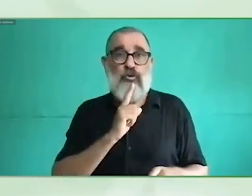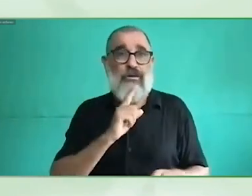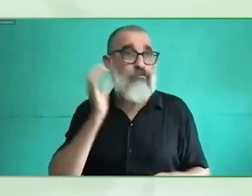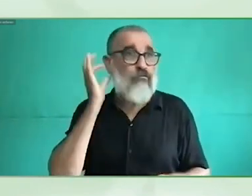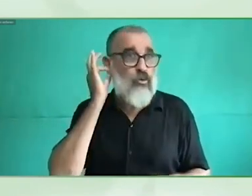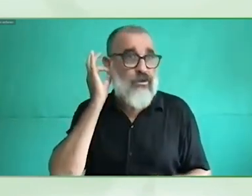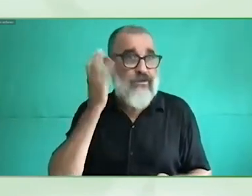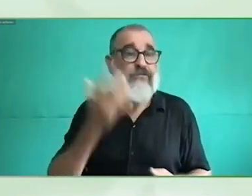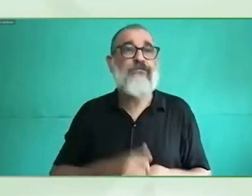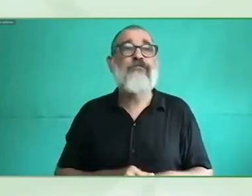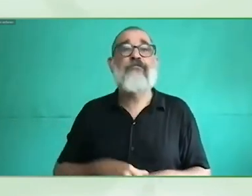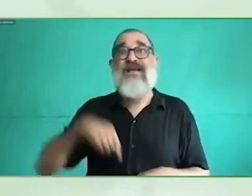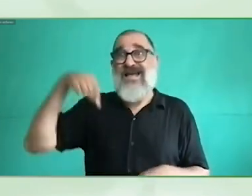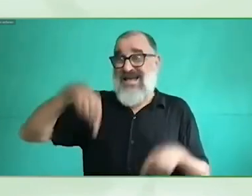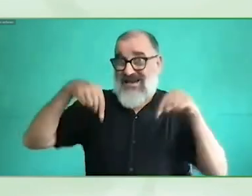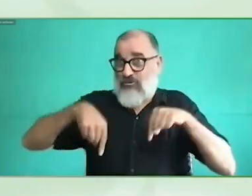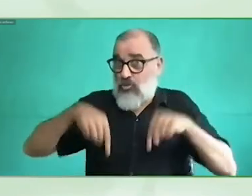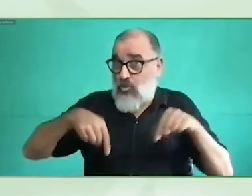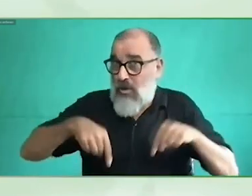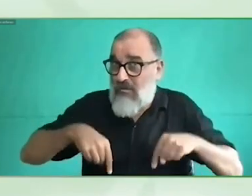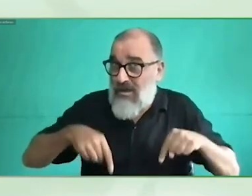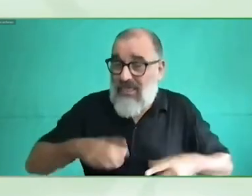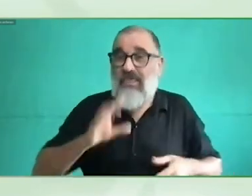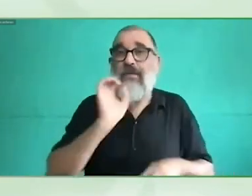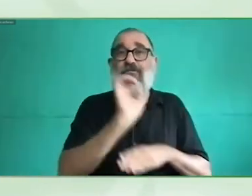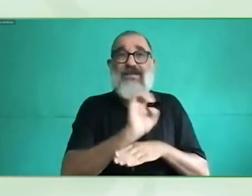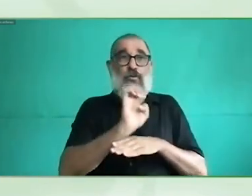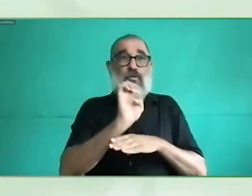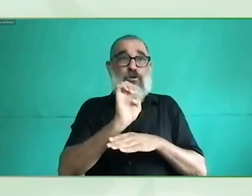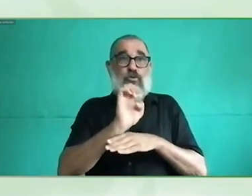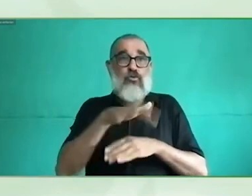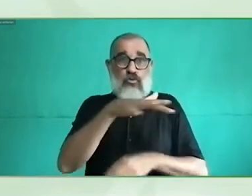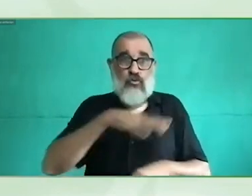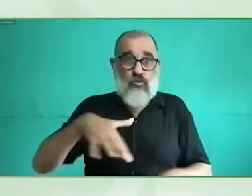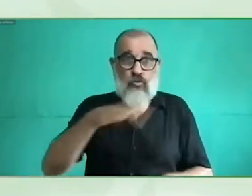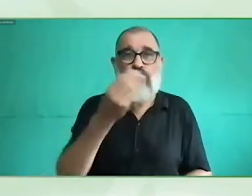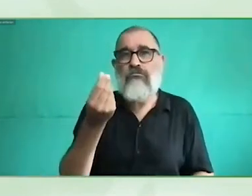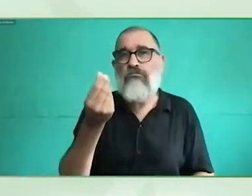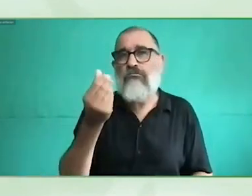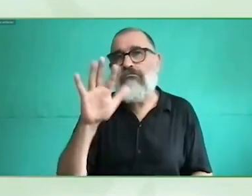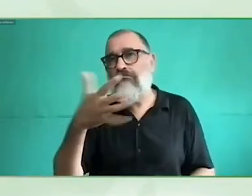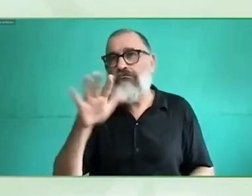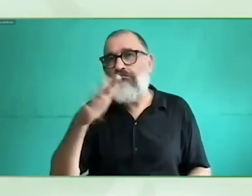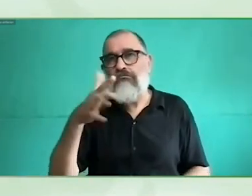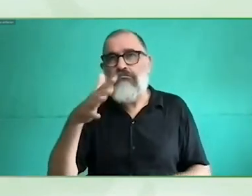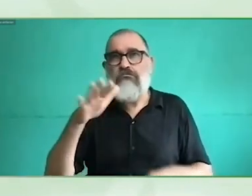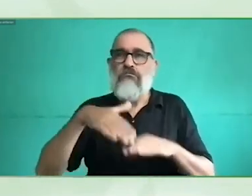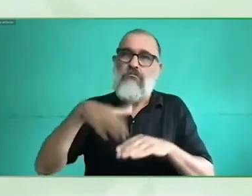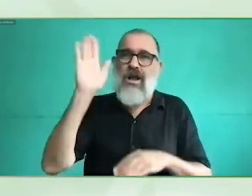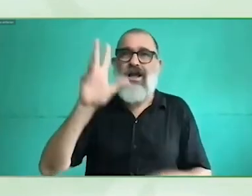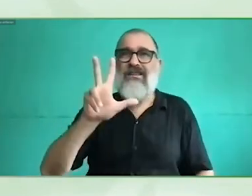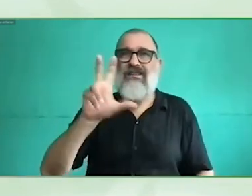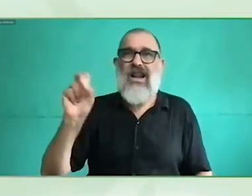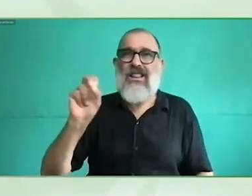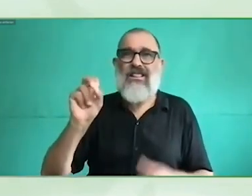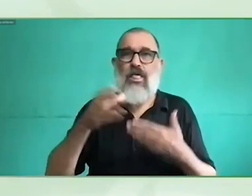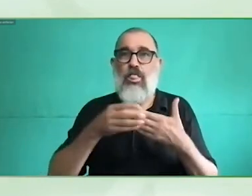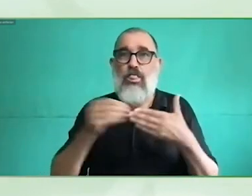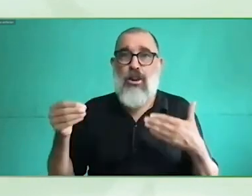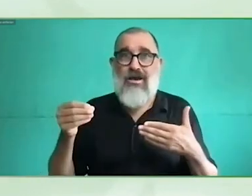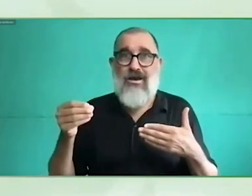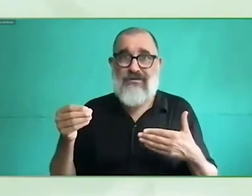una hora de interpretación si tienes cinco horas de clases ocho horas de clases Cómo haces para